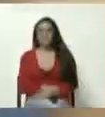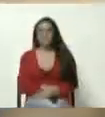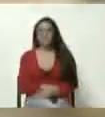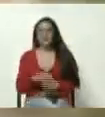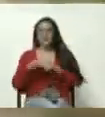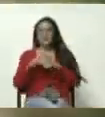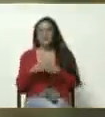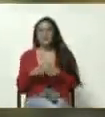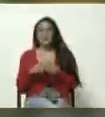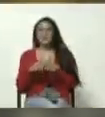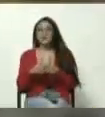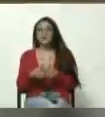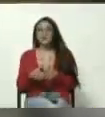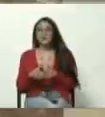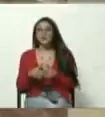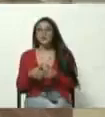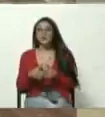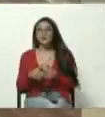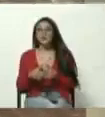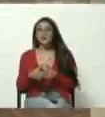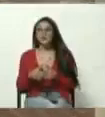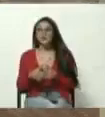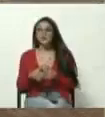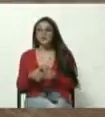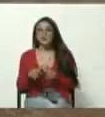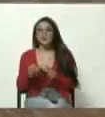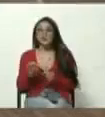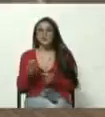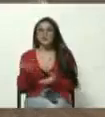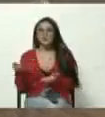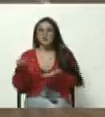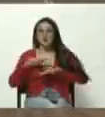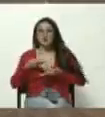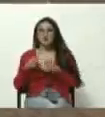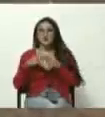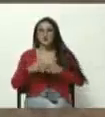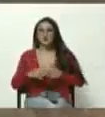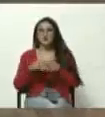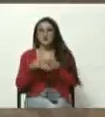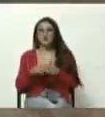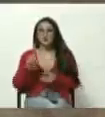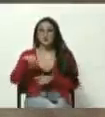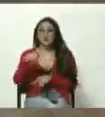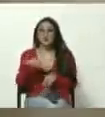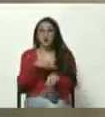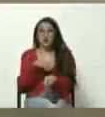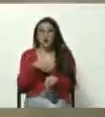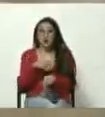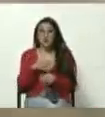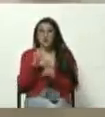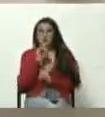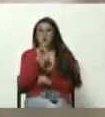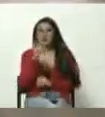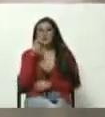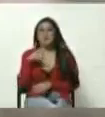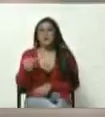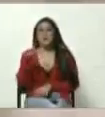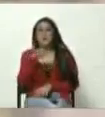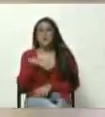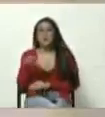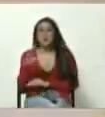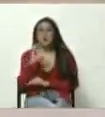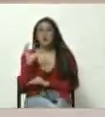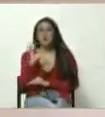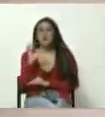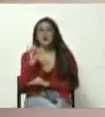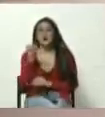Tenemos nosotros 24 horas trabajando para poder recibir el buque. En las próximas horas le vamos a dar la noticia al pueblo colombiano de